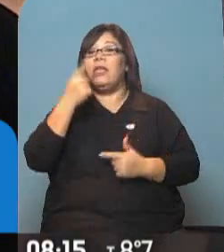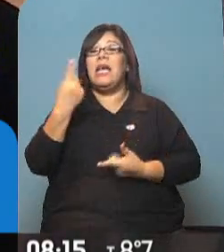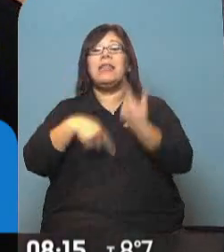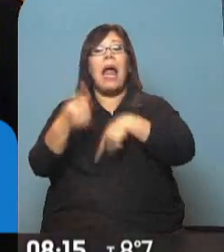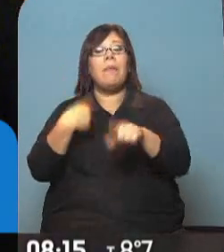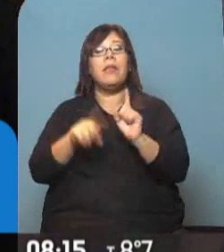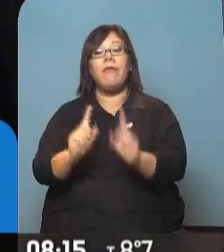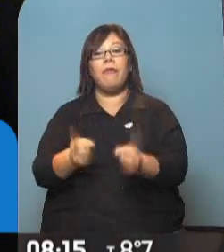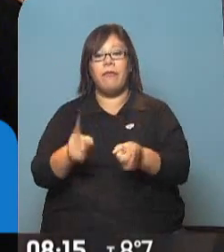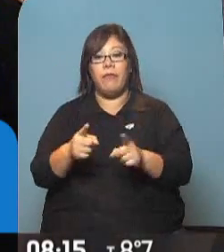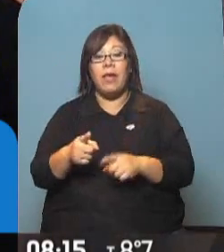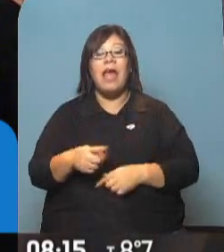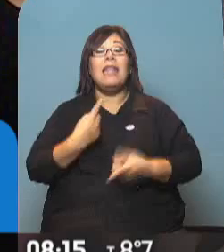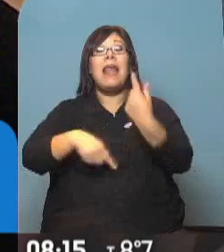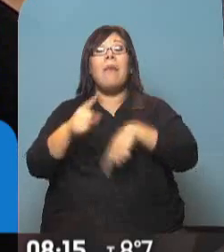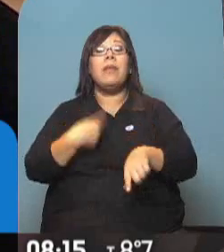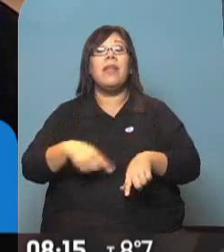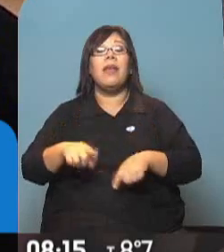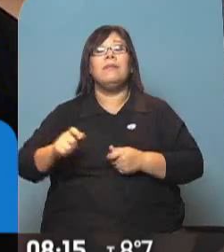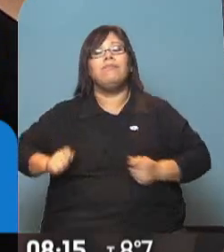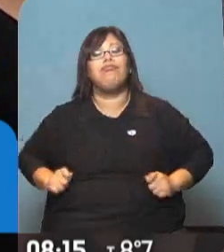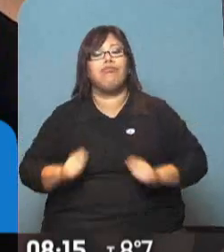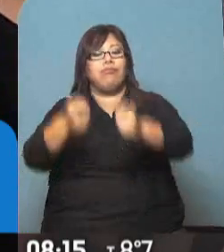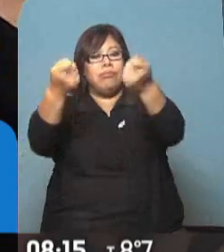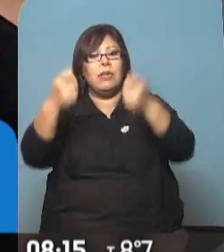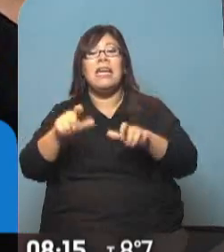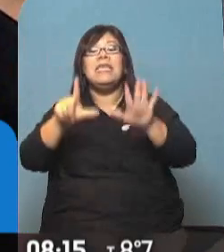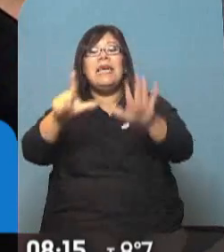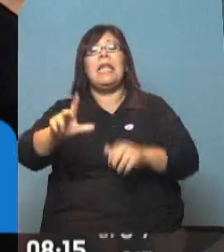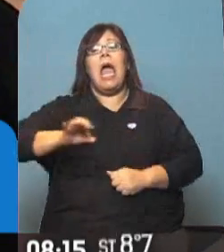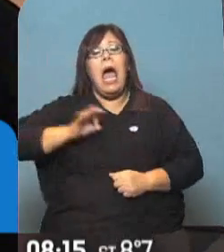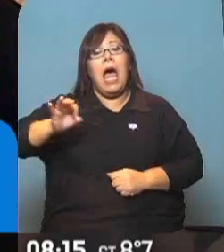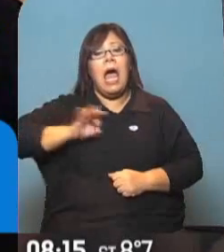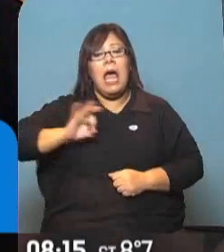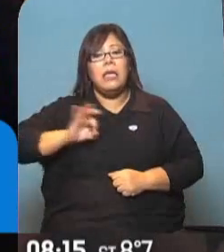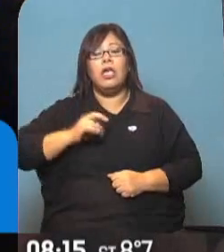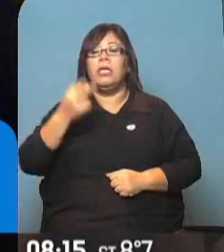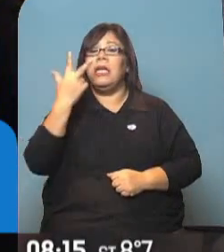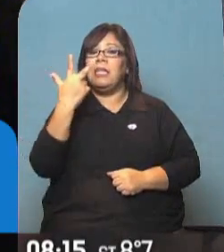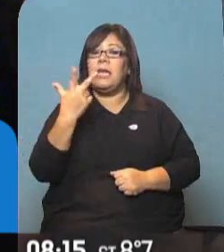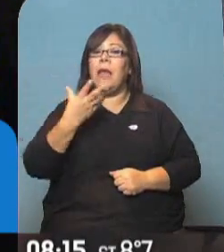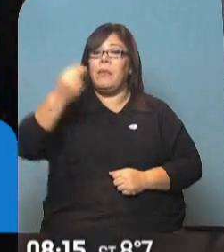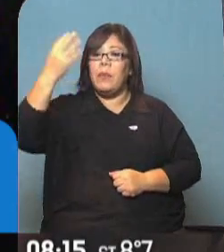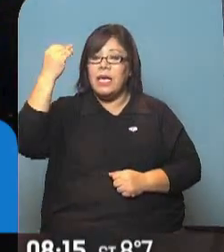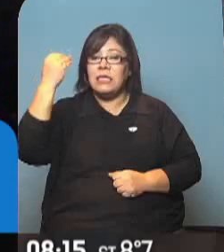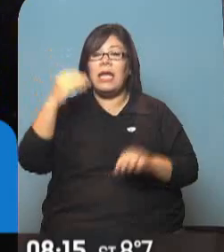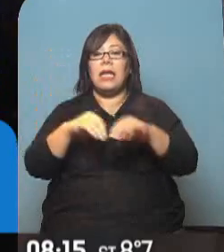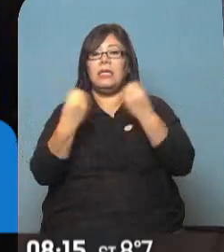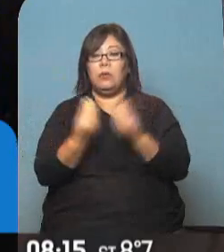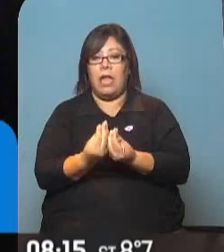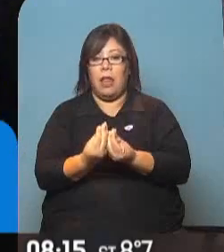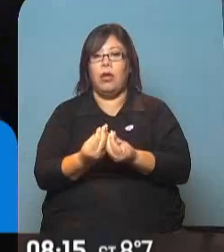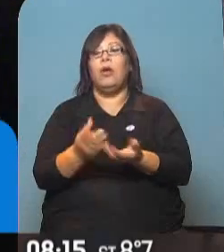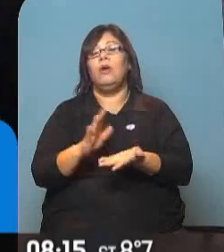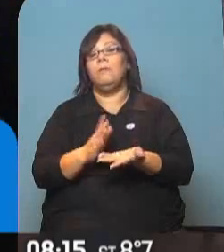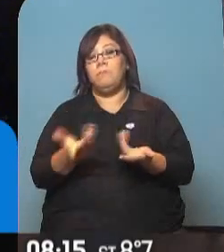Un trámite que llevaba 7 años, que había tenido 3 definiciones, es decir, lo que se llama la compulsa, definir cuál es el sindicato más